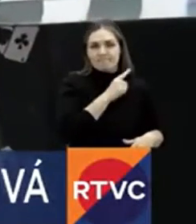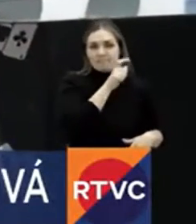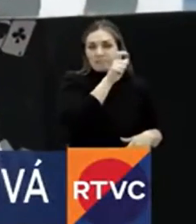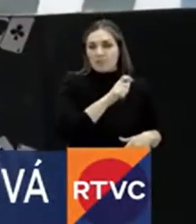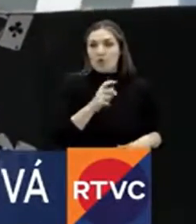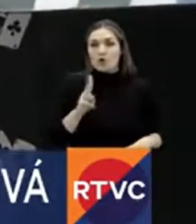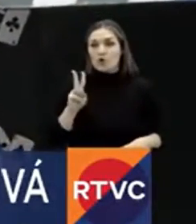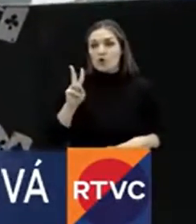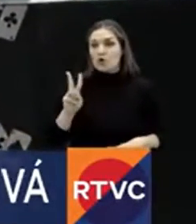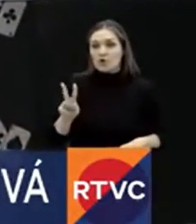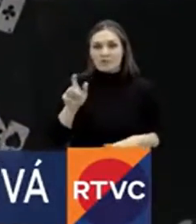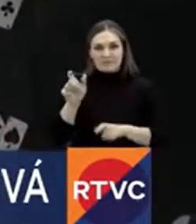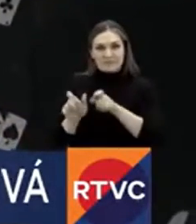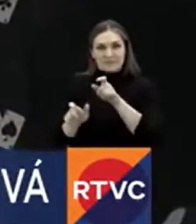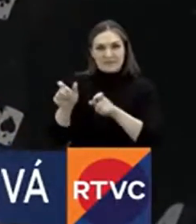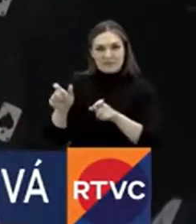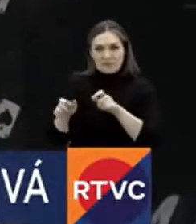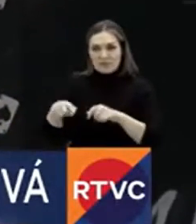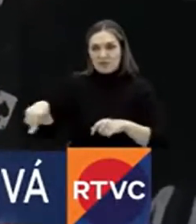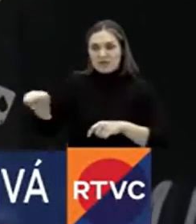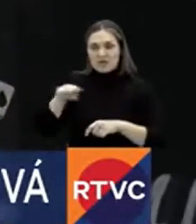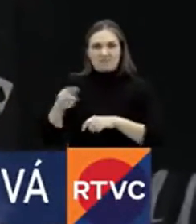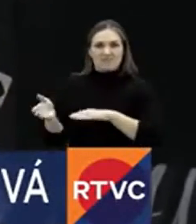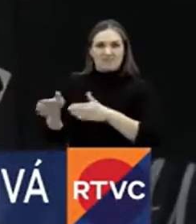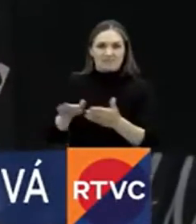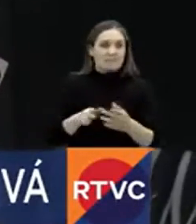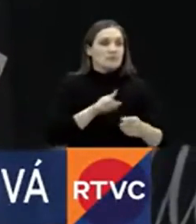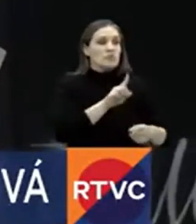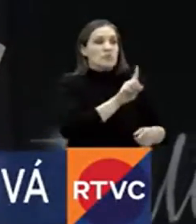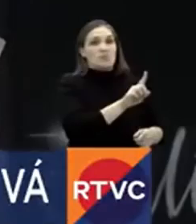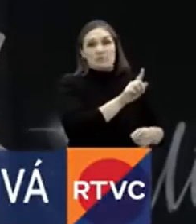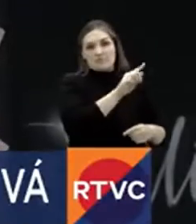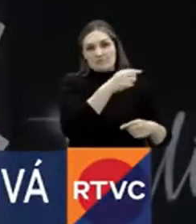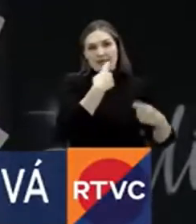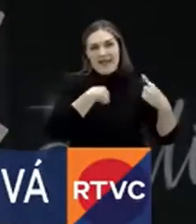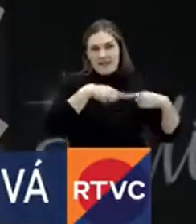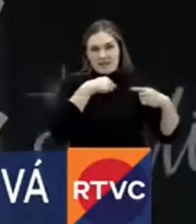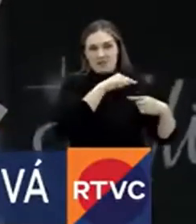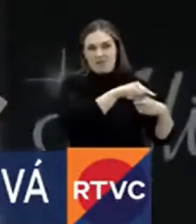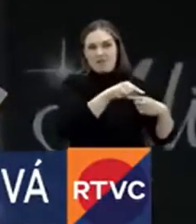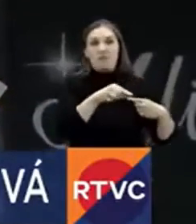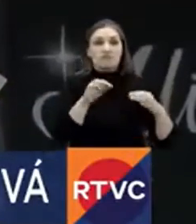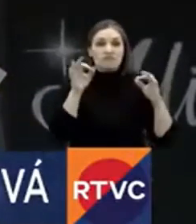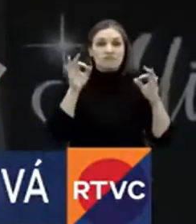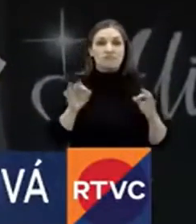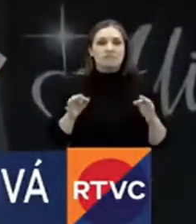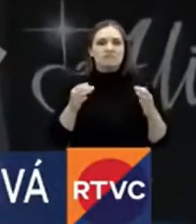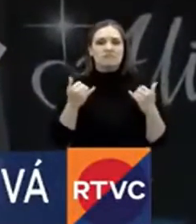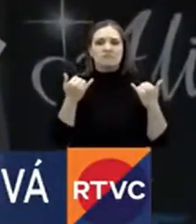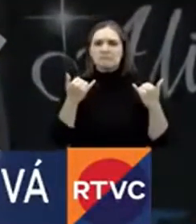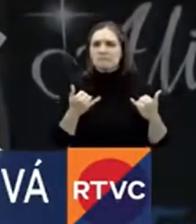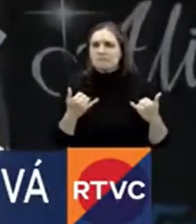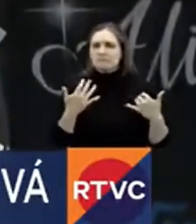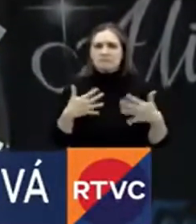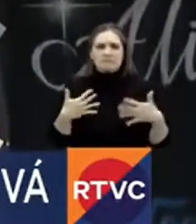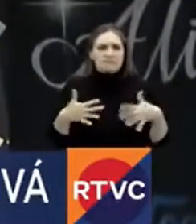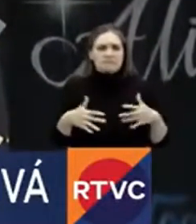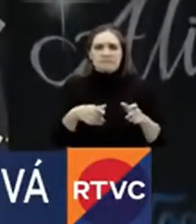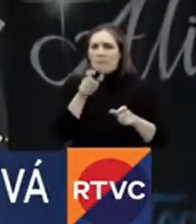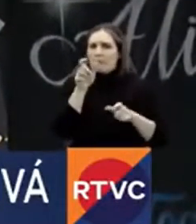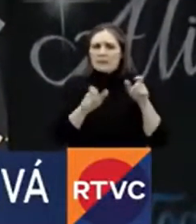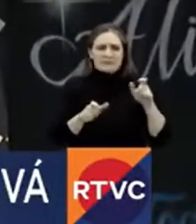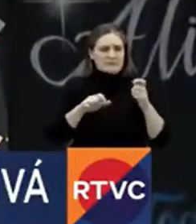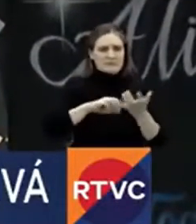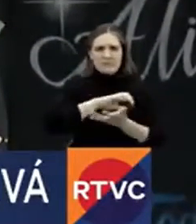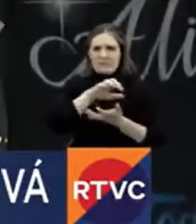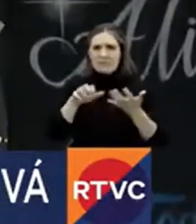otros 2 también resultan heridos con armas de fuego. Se trata de 2 de los delincuentes que habían entrado a hurtar